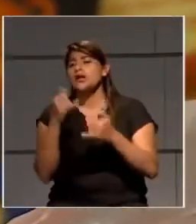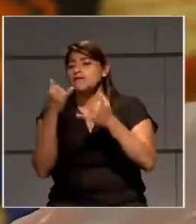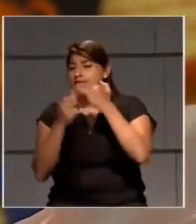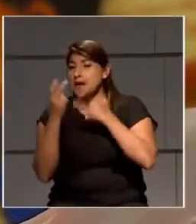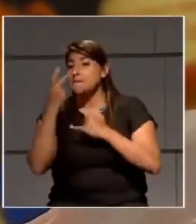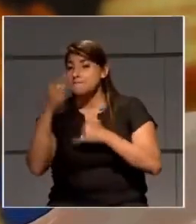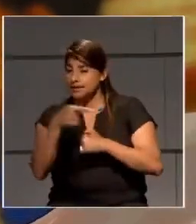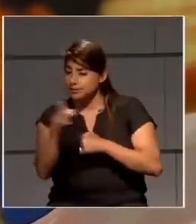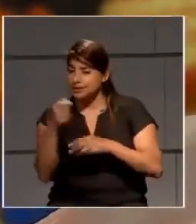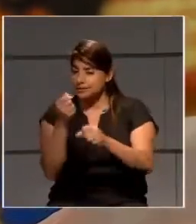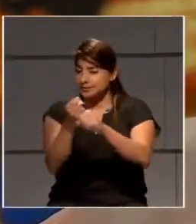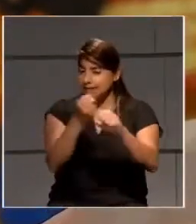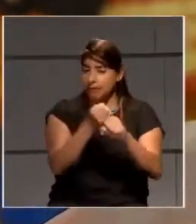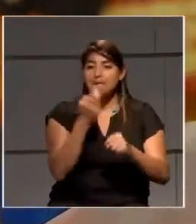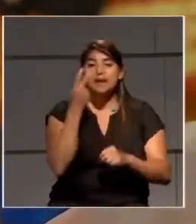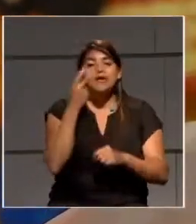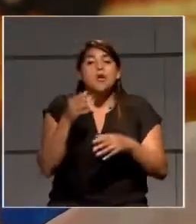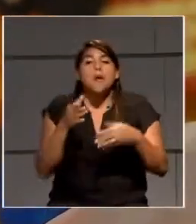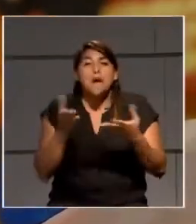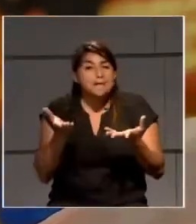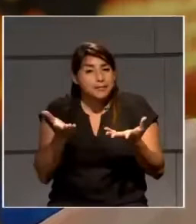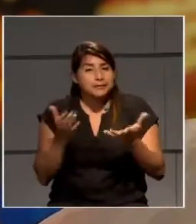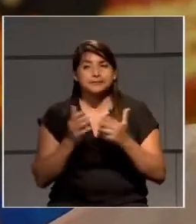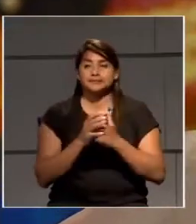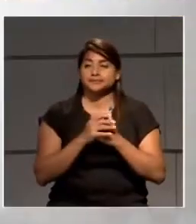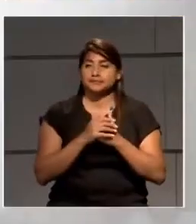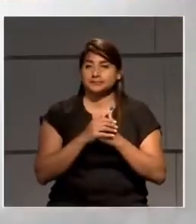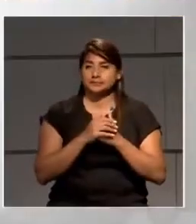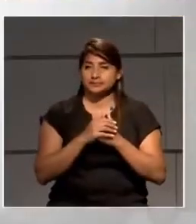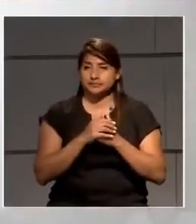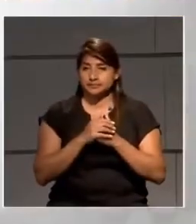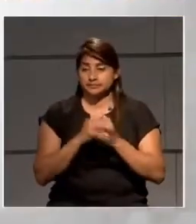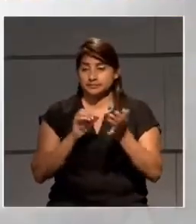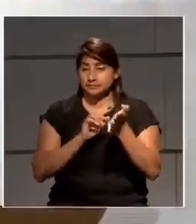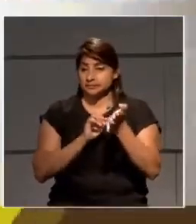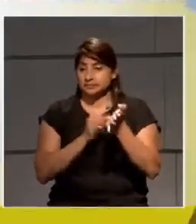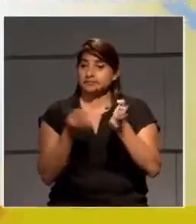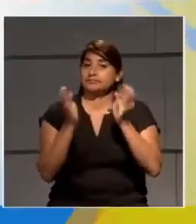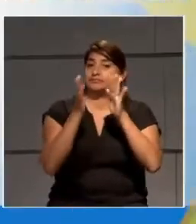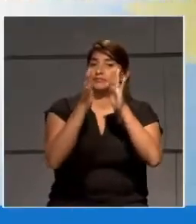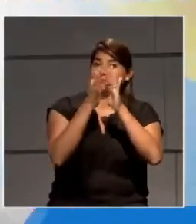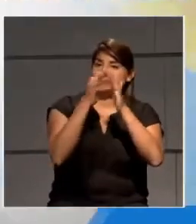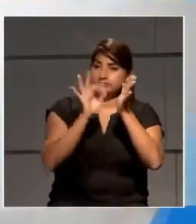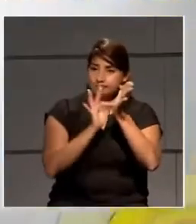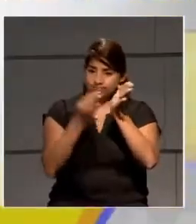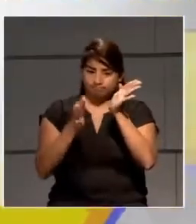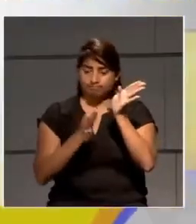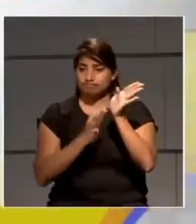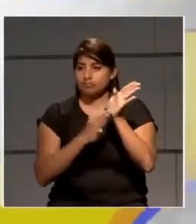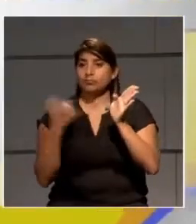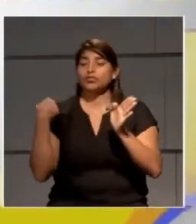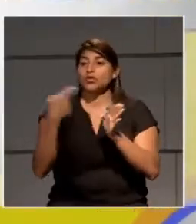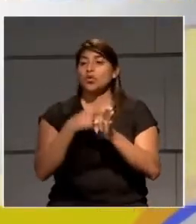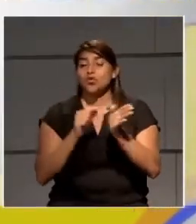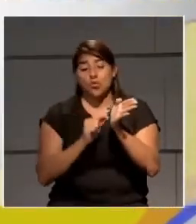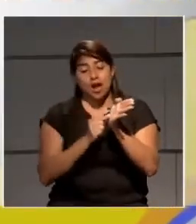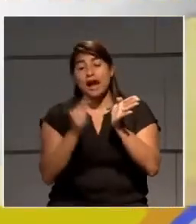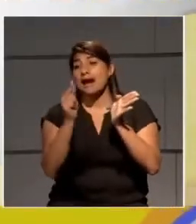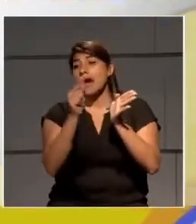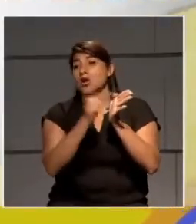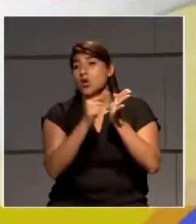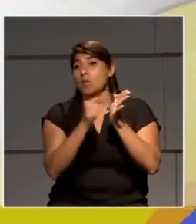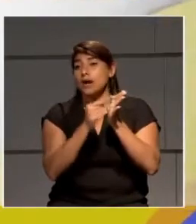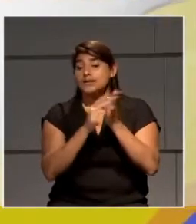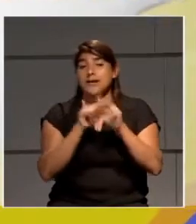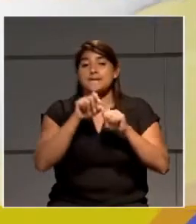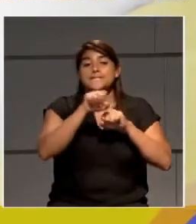¿Qué tal va quedando? Uh-huh. Aquí lo estoy decorando. Nosotros estamos poniendo unas calcomanías